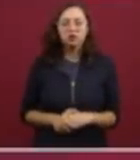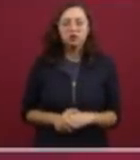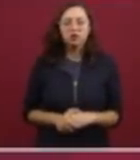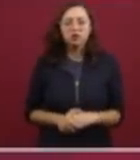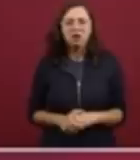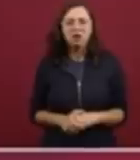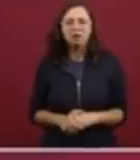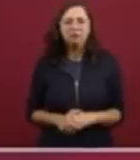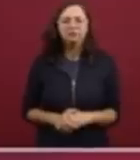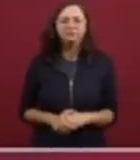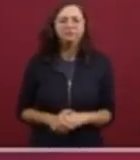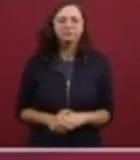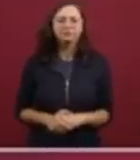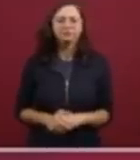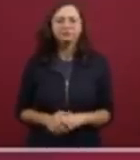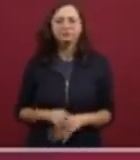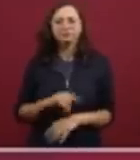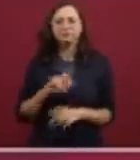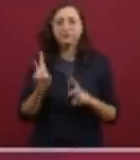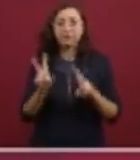Legalmente,